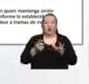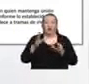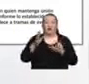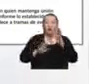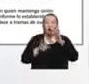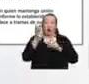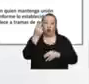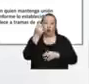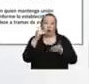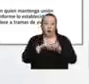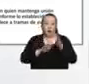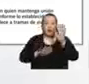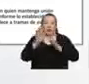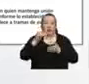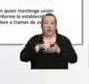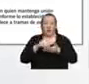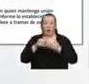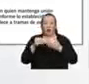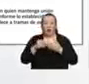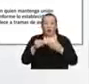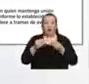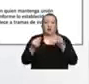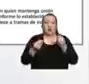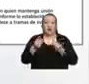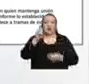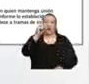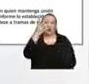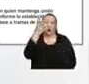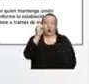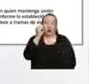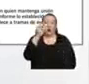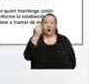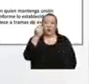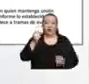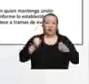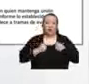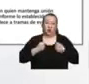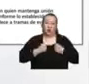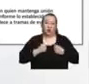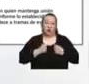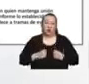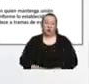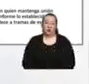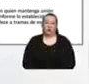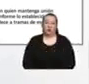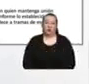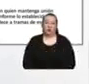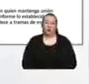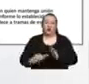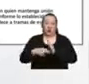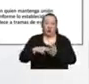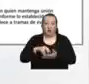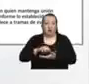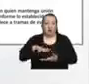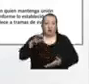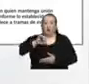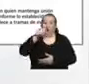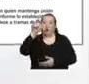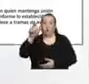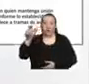mil dólares mensuales como vas a tener propiedades de decenas de millones de dólares en florida claramente este tercero y